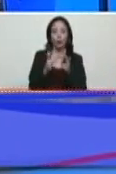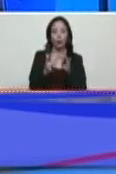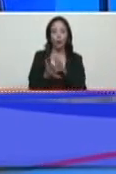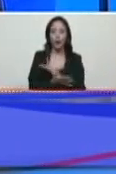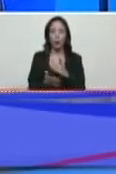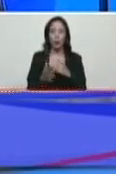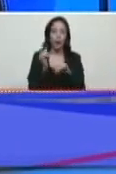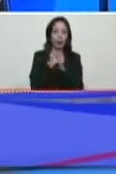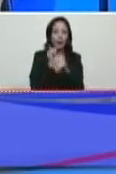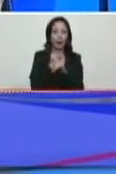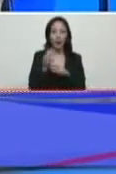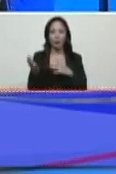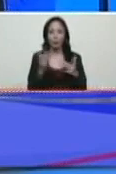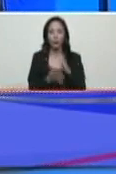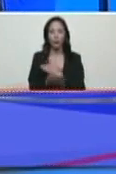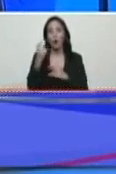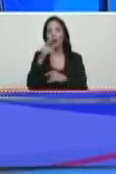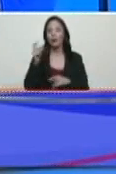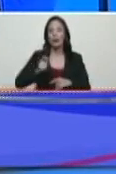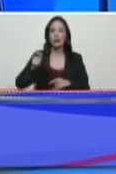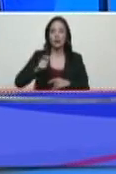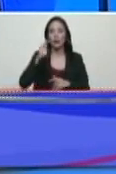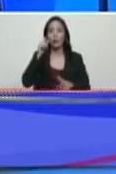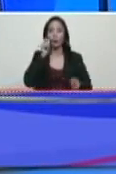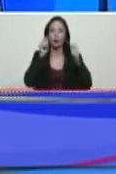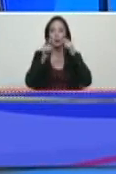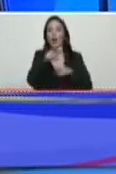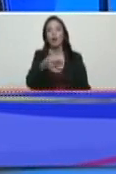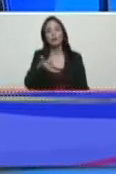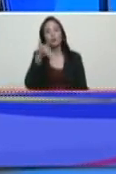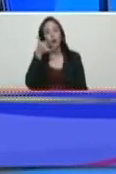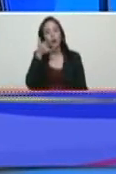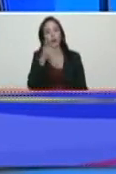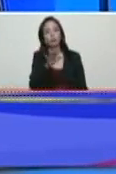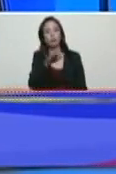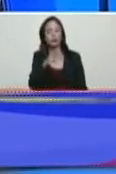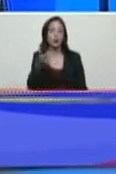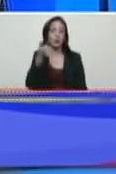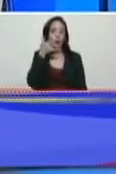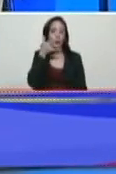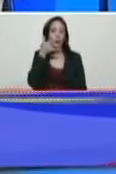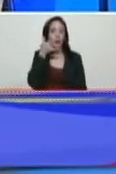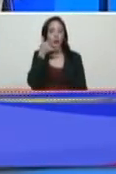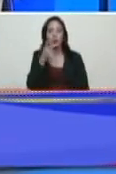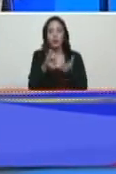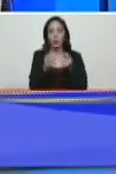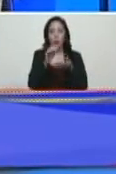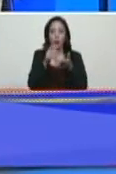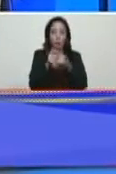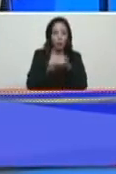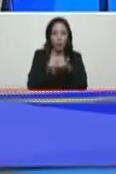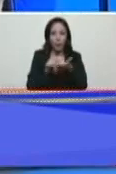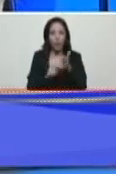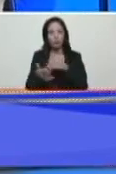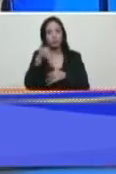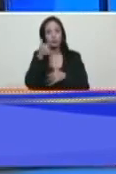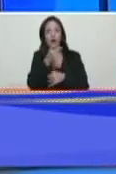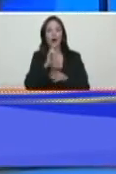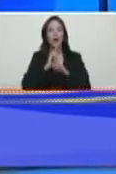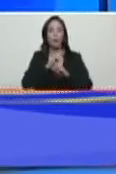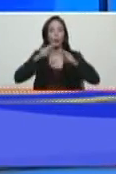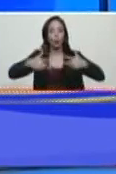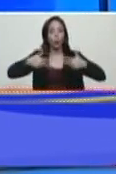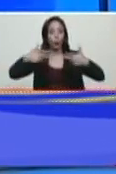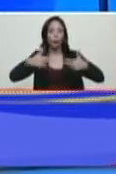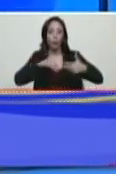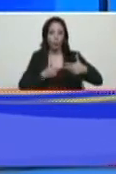móvil todas las necesidades de los turistas. Es decir, que usted puede llamar desde su teléfono y lo atiende una operadora. Y